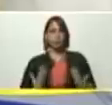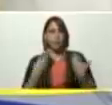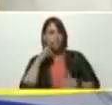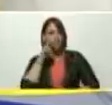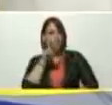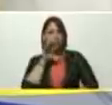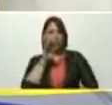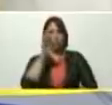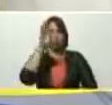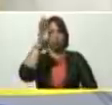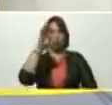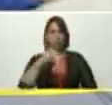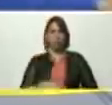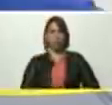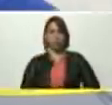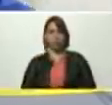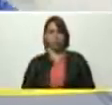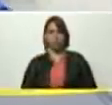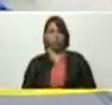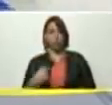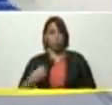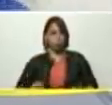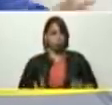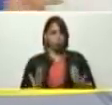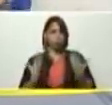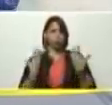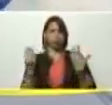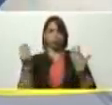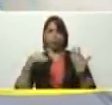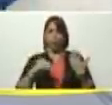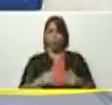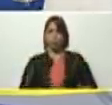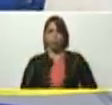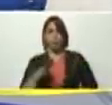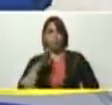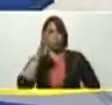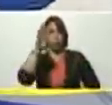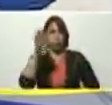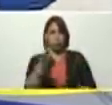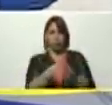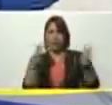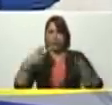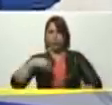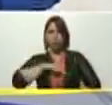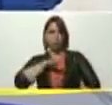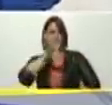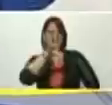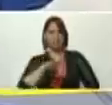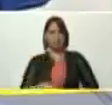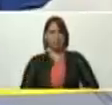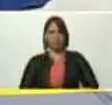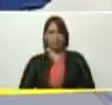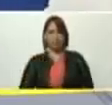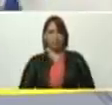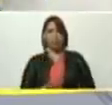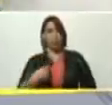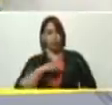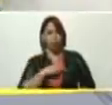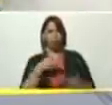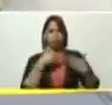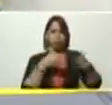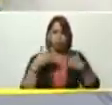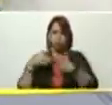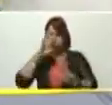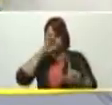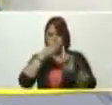futuro. Ahí me emociono más, porque el futuro es grande para nuestro país. Así lo vamos a garantizar.